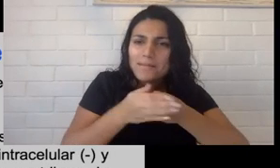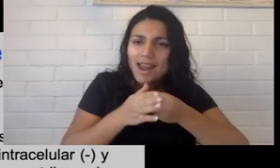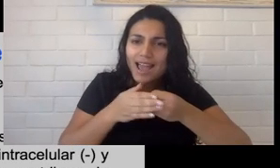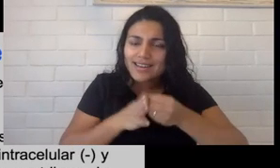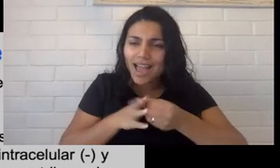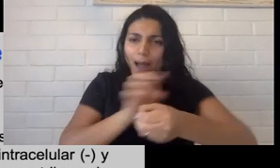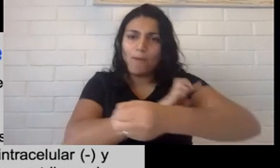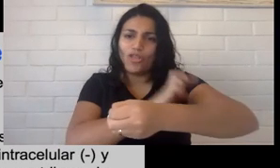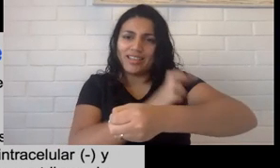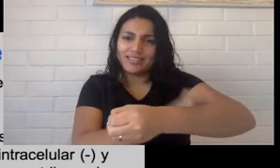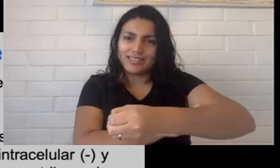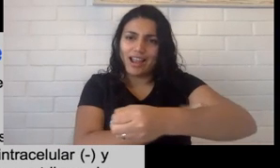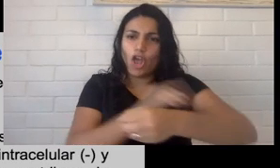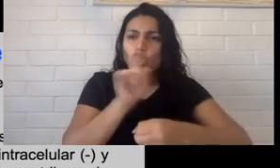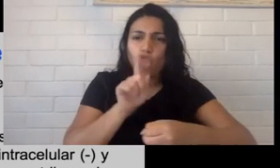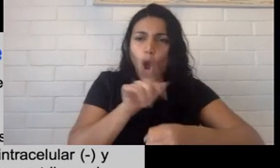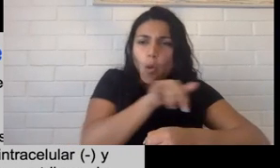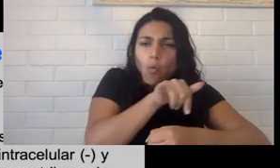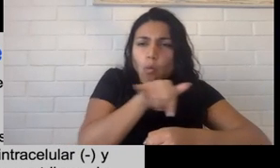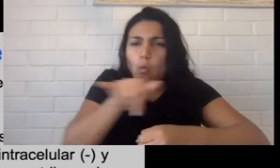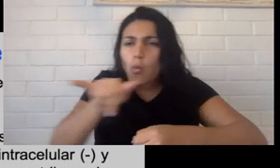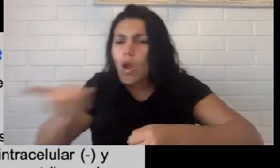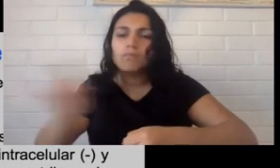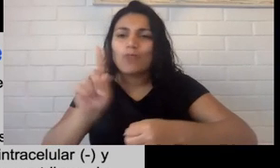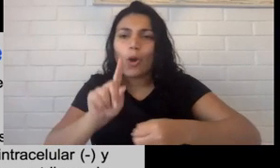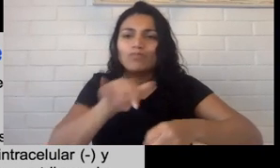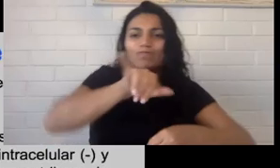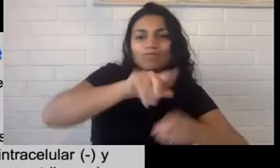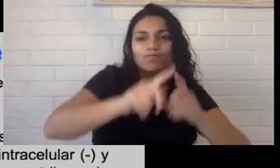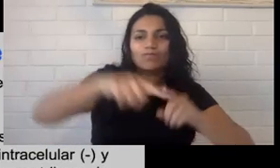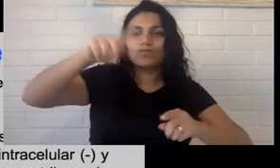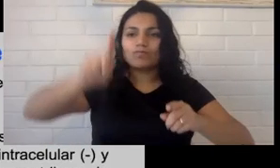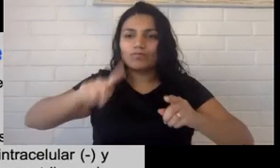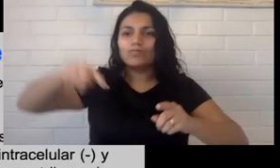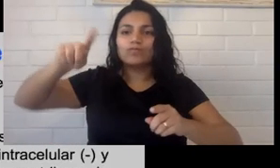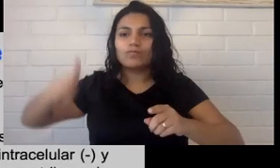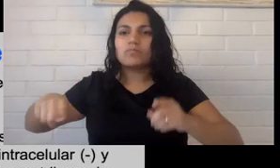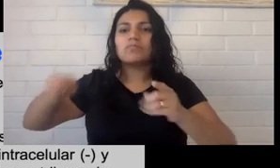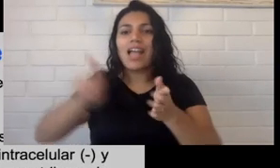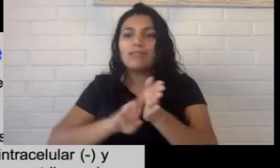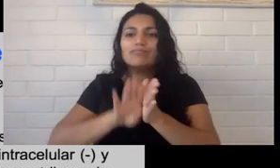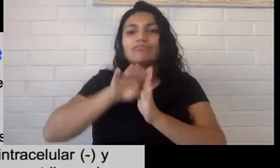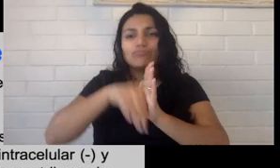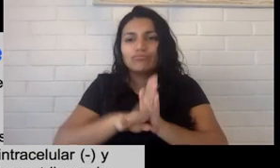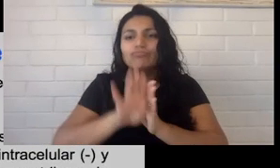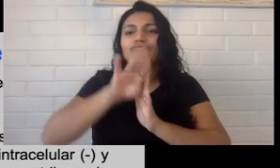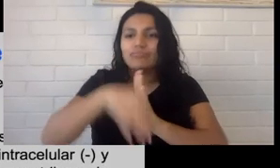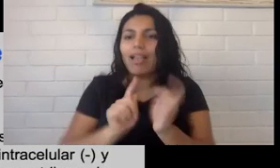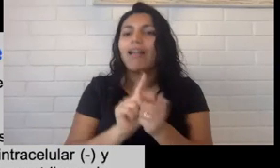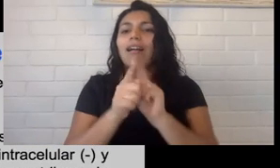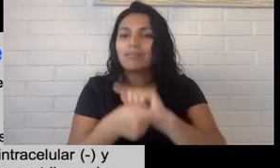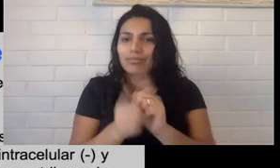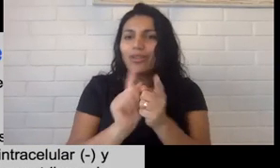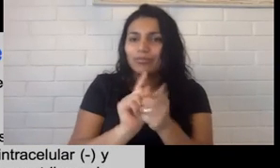manera, es inestable, puesto que distintos tipos de estímulos, señales, pueden producir